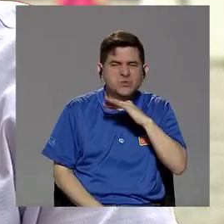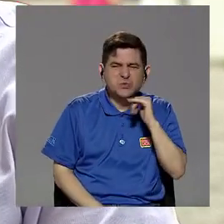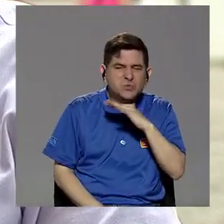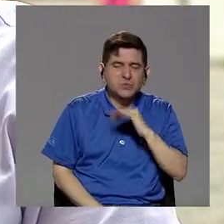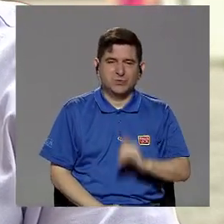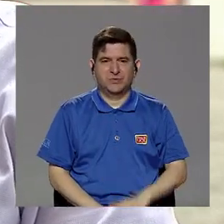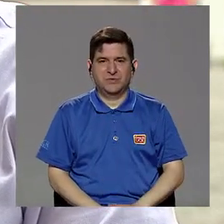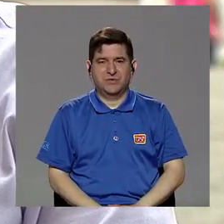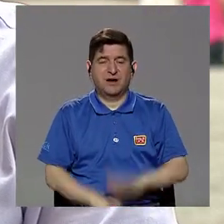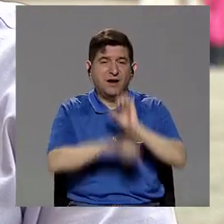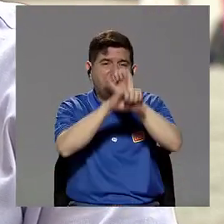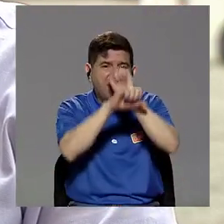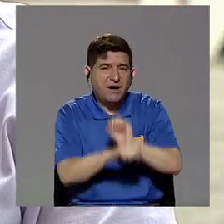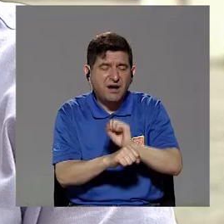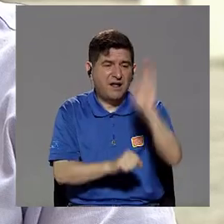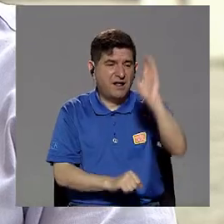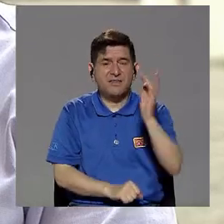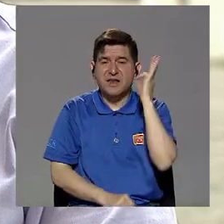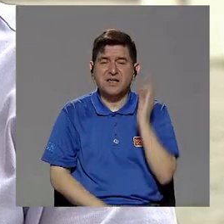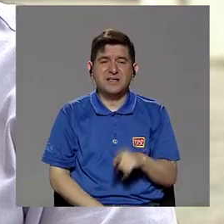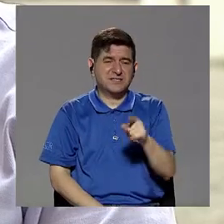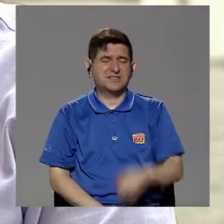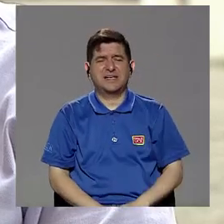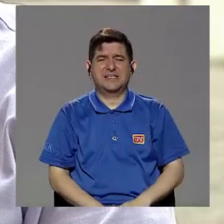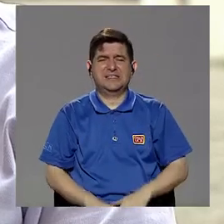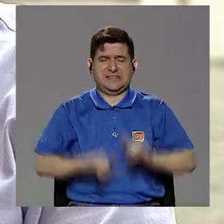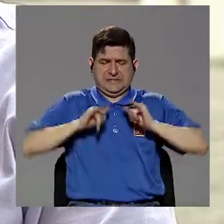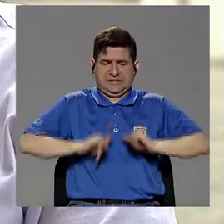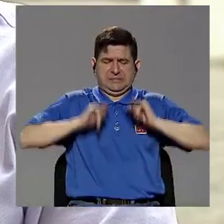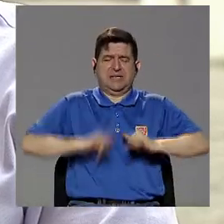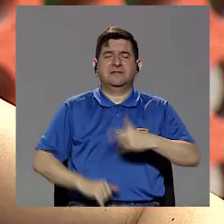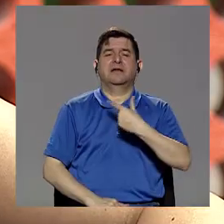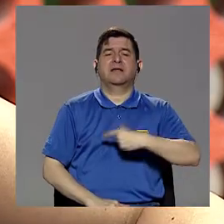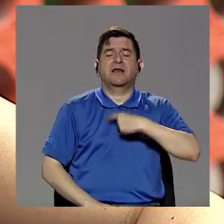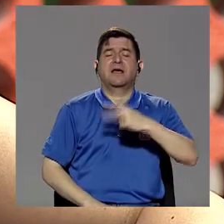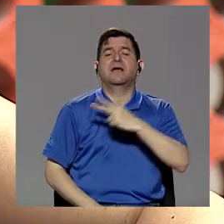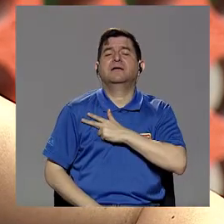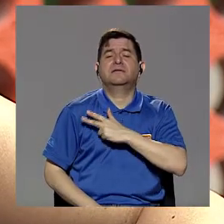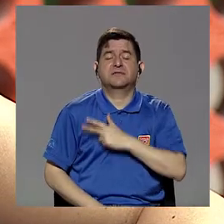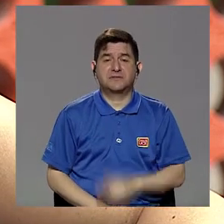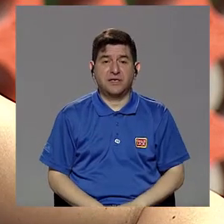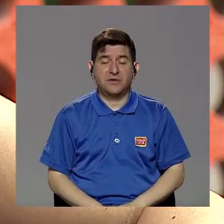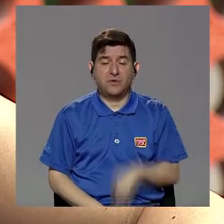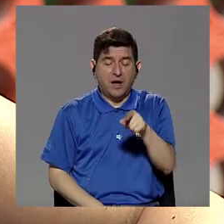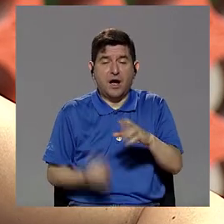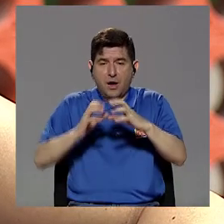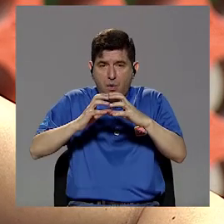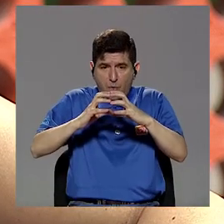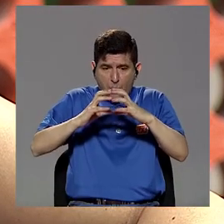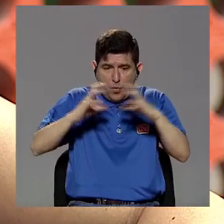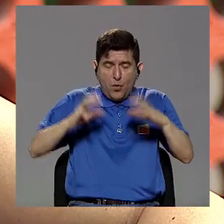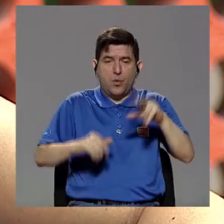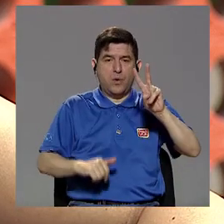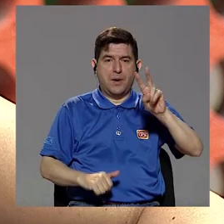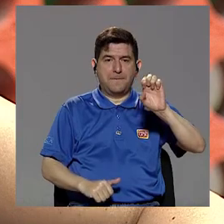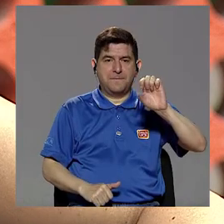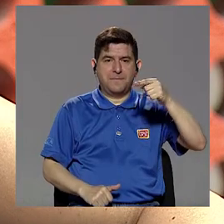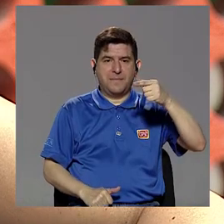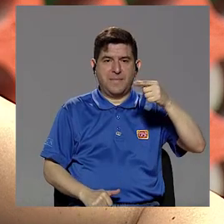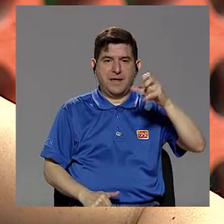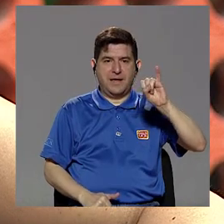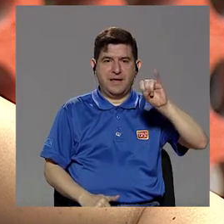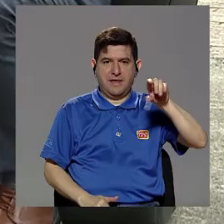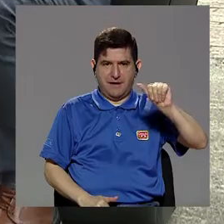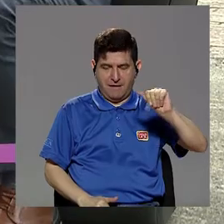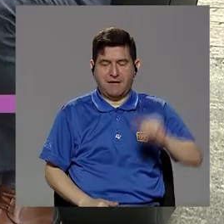etc. Entonces van acostumbrándose desde niñas a aguantarse las ganas de orinar. Entonces esto lo que hace es que las vejigas se vayan haciendo muy grandes o vayan